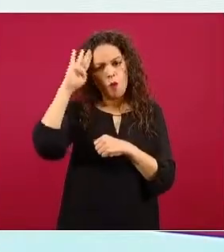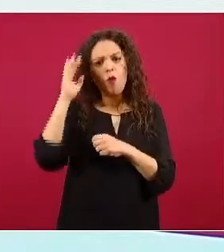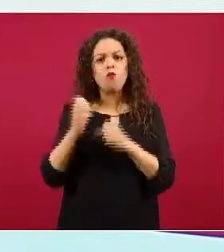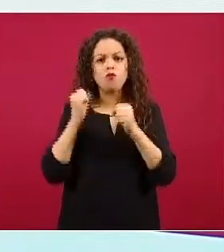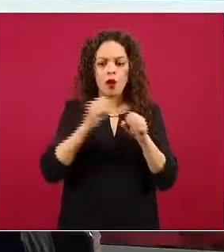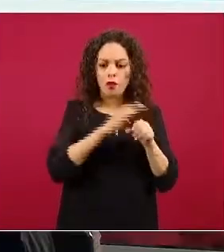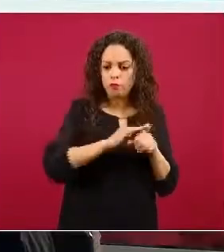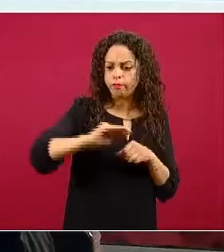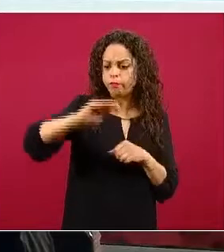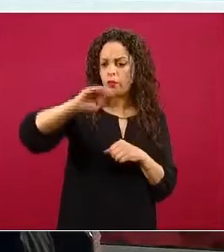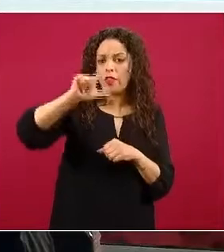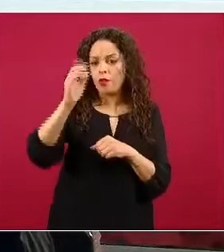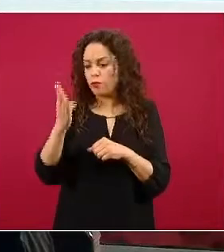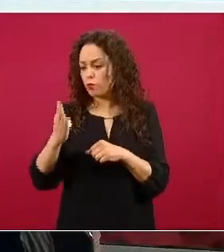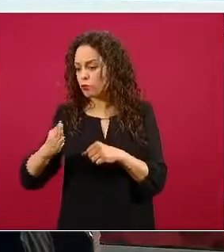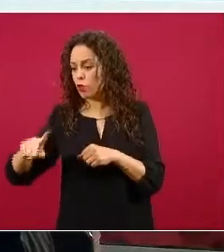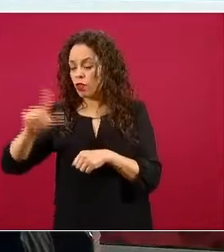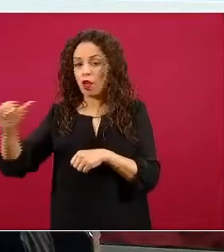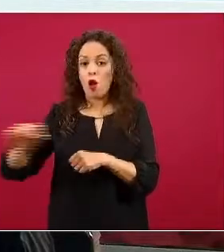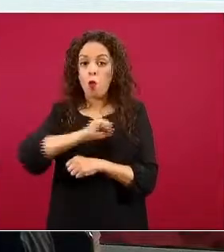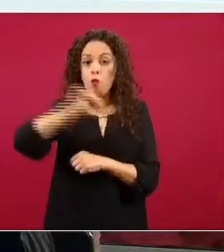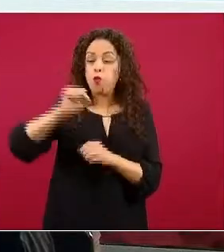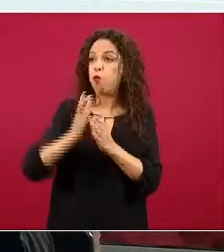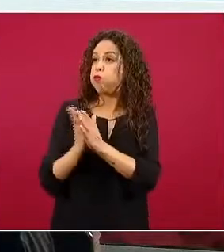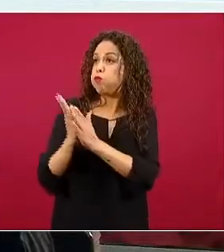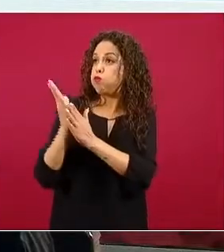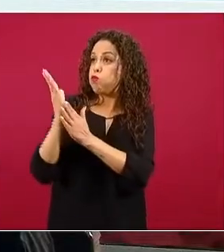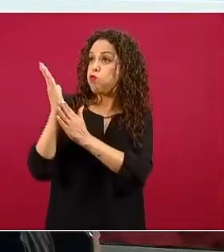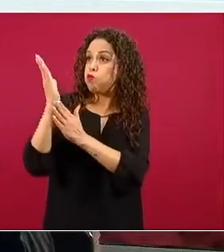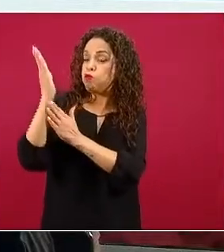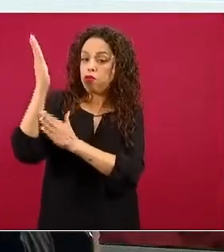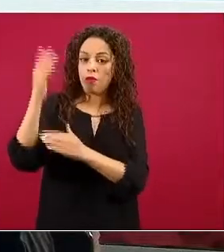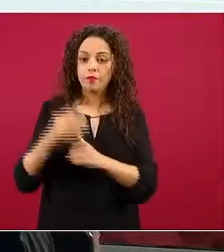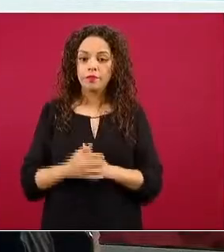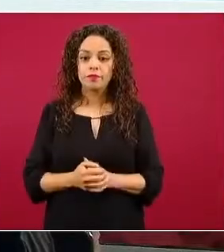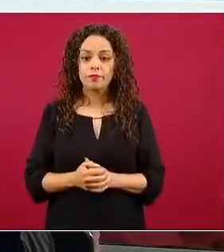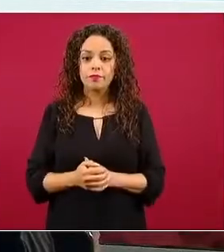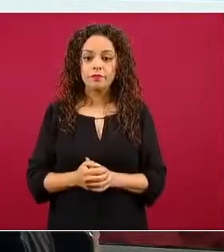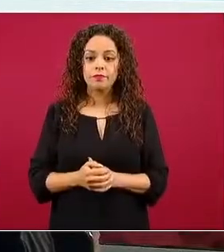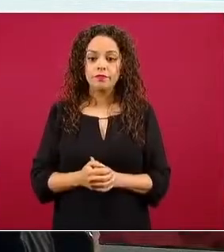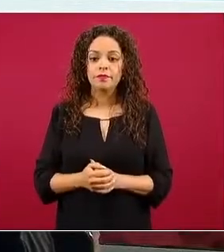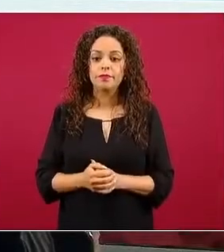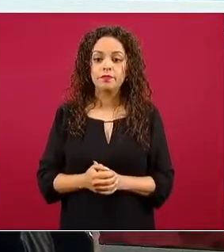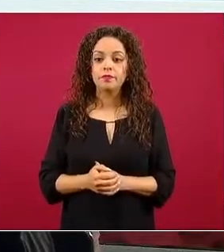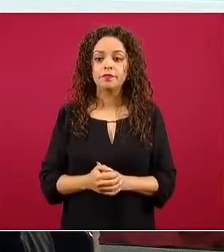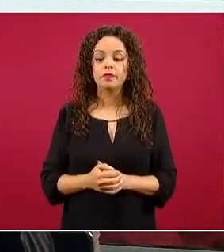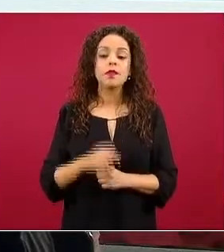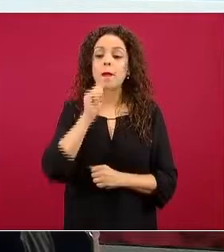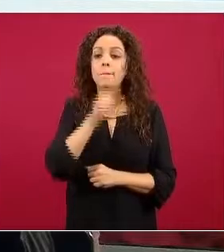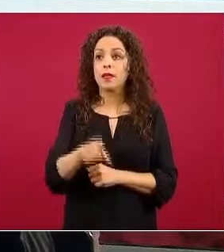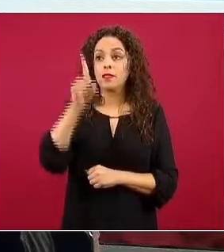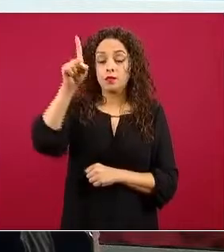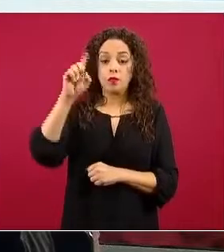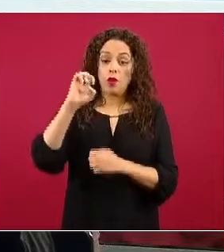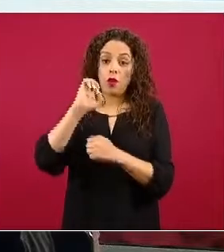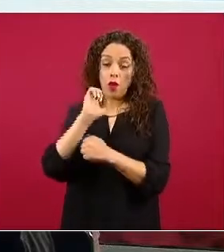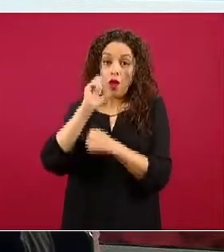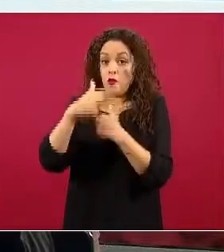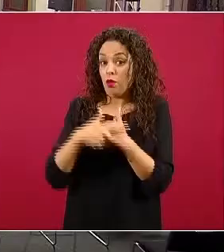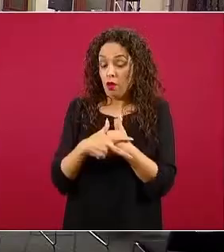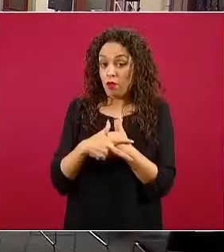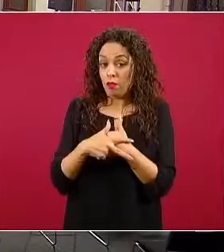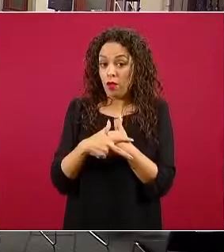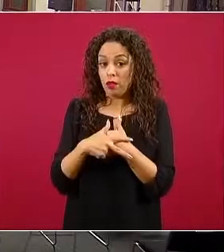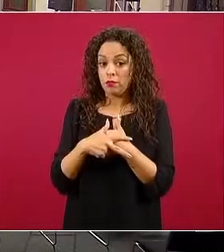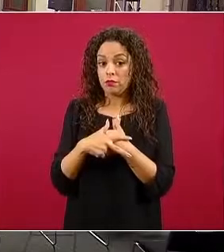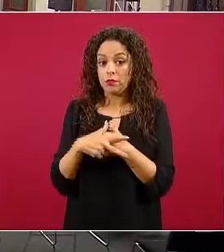repente vuelve a explotar. ¿Sí? Esperemos que así como en Europa hay